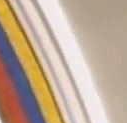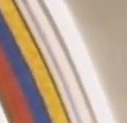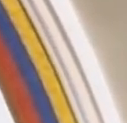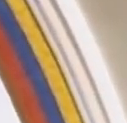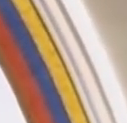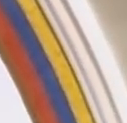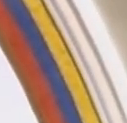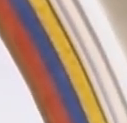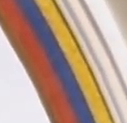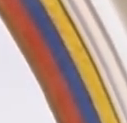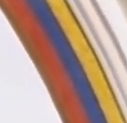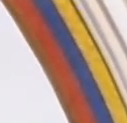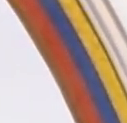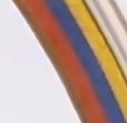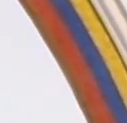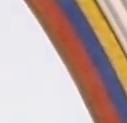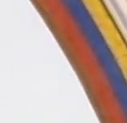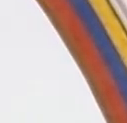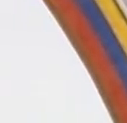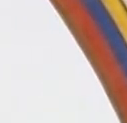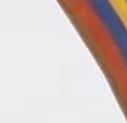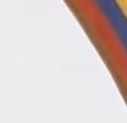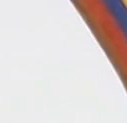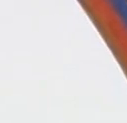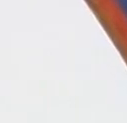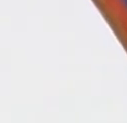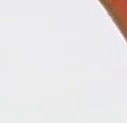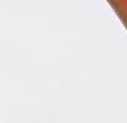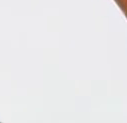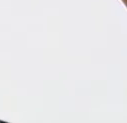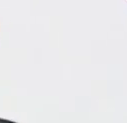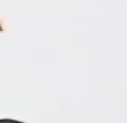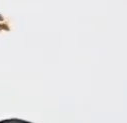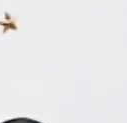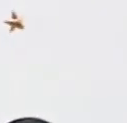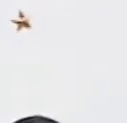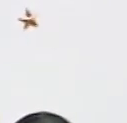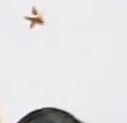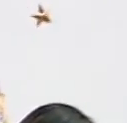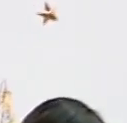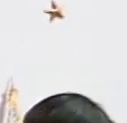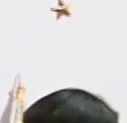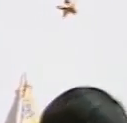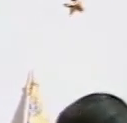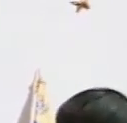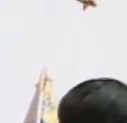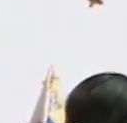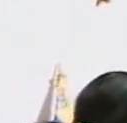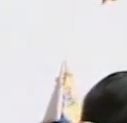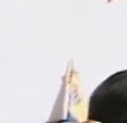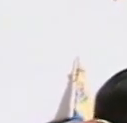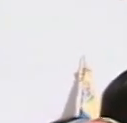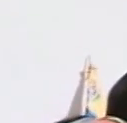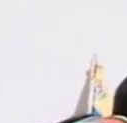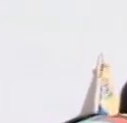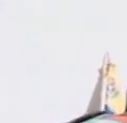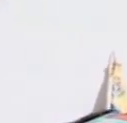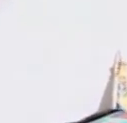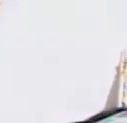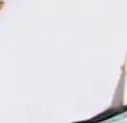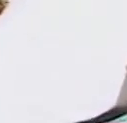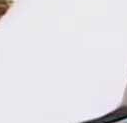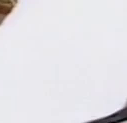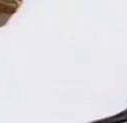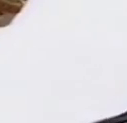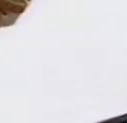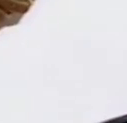implementadas por el comandante eterno Hugo Rafael Chávez Frías, y que hoy en día continúa implementando la revolución bolivariana encabezada por el